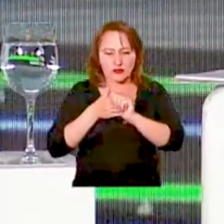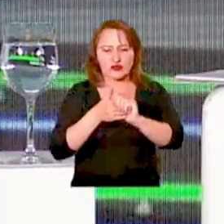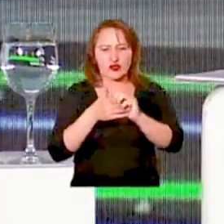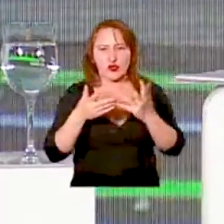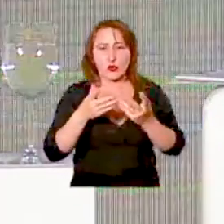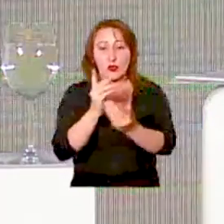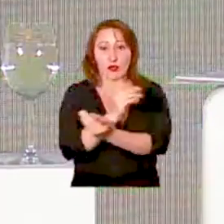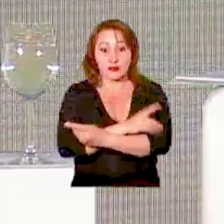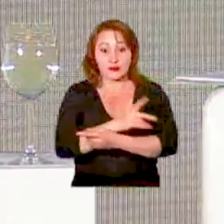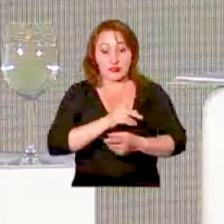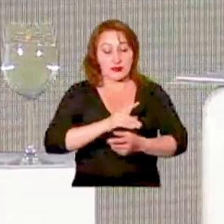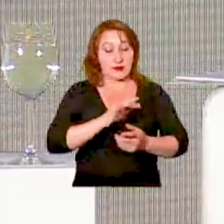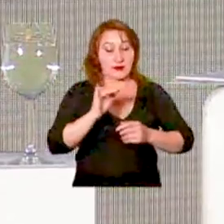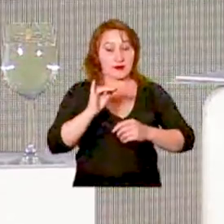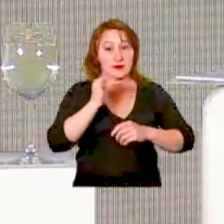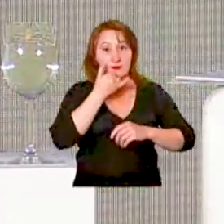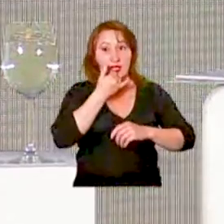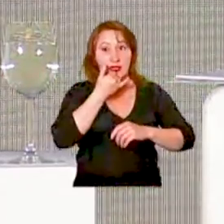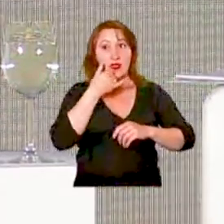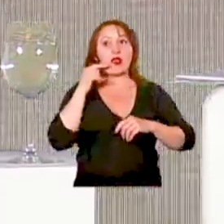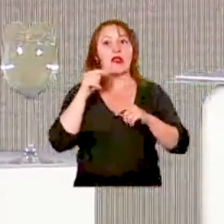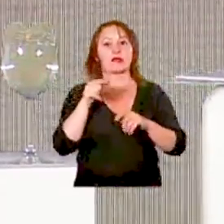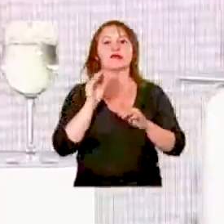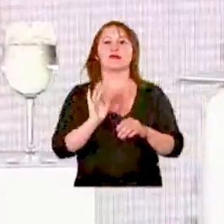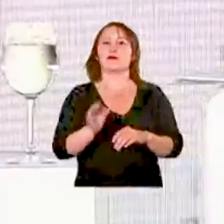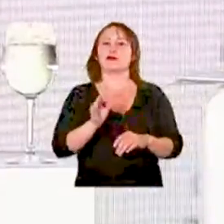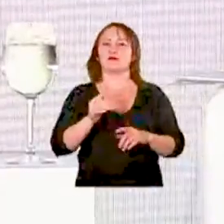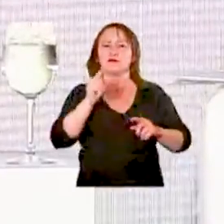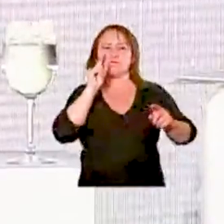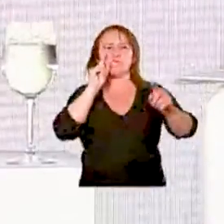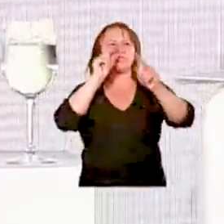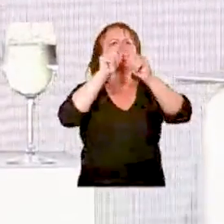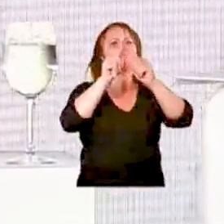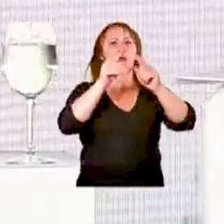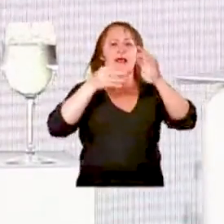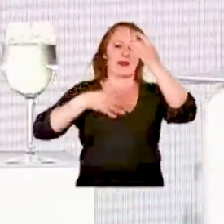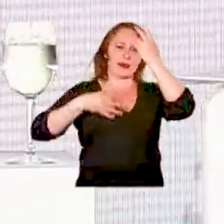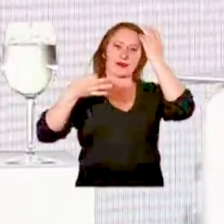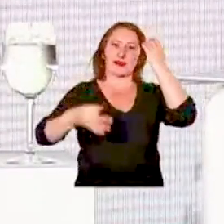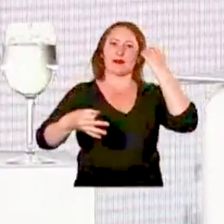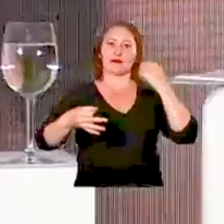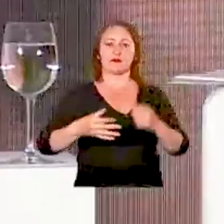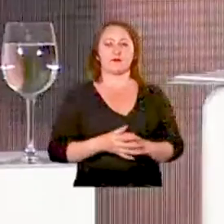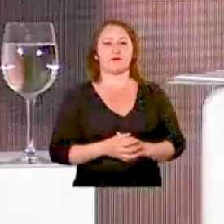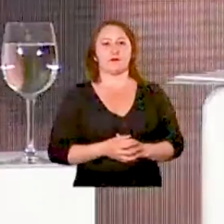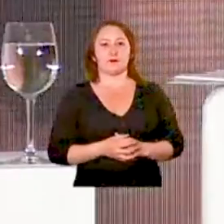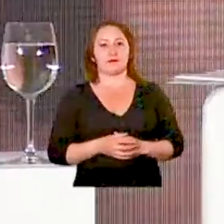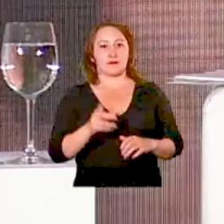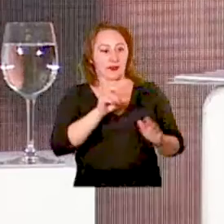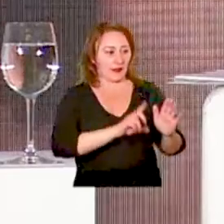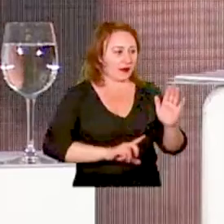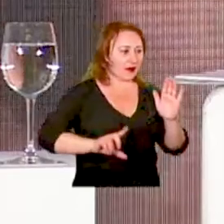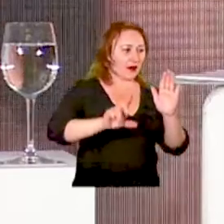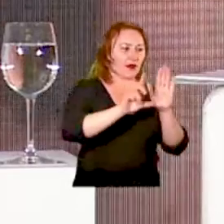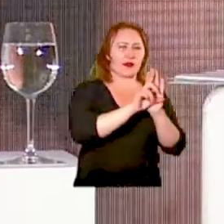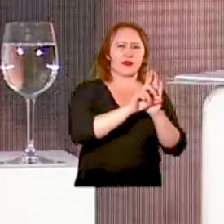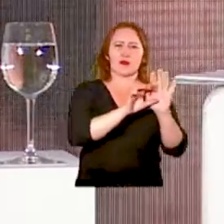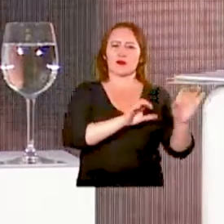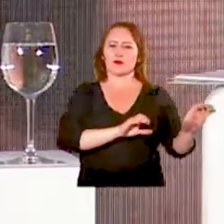infracción disciplinaria va siempre hacia la ética, la legalidad